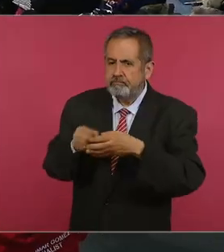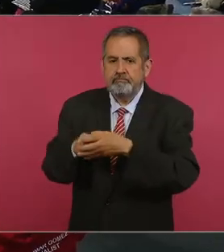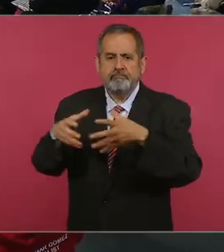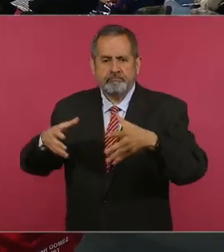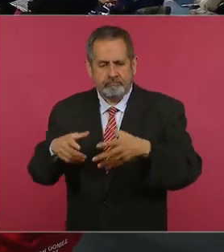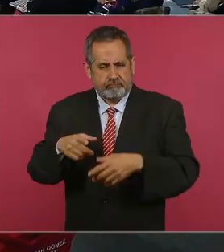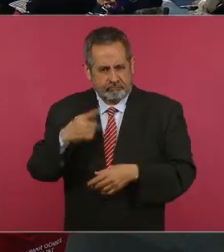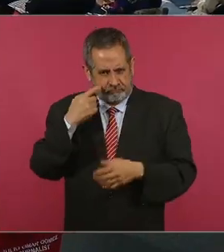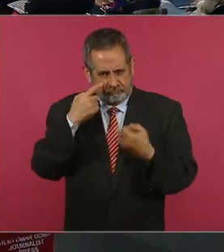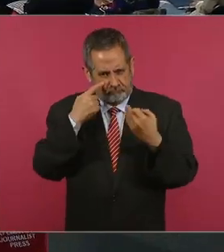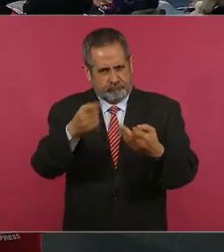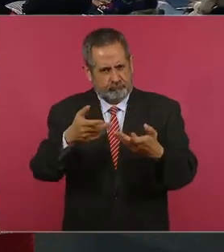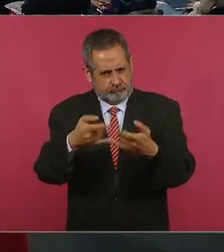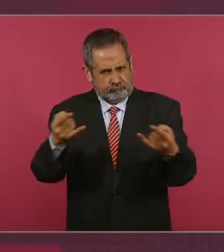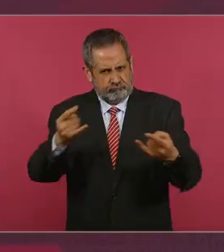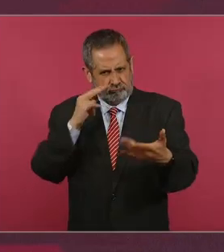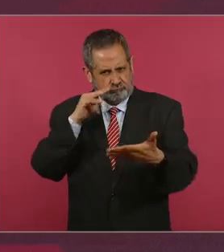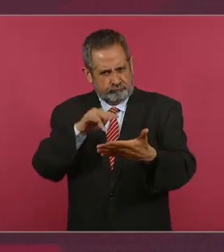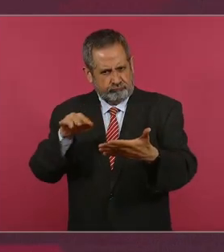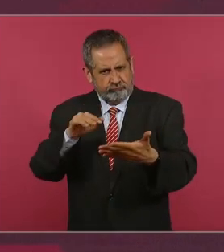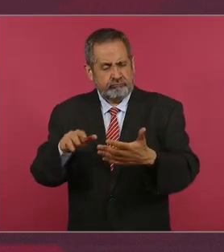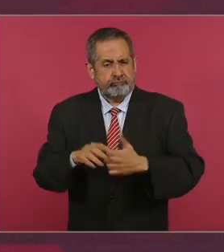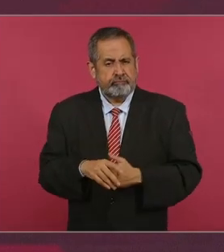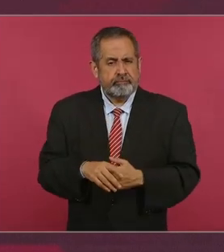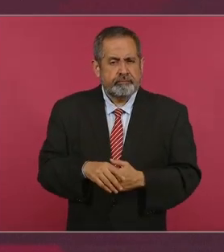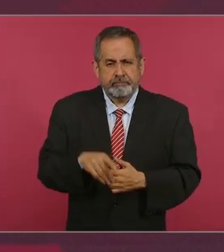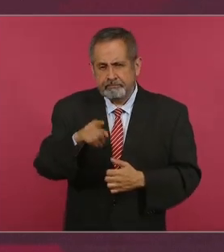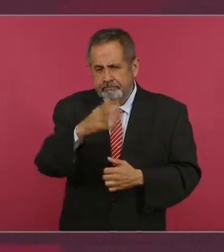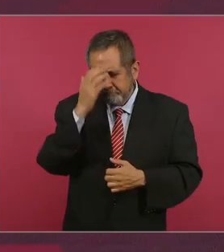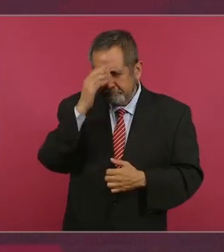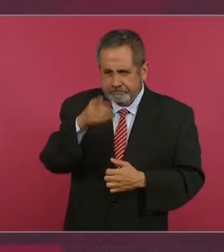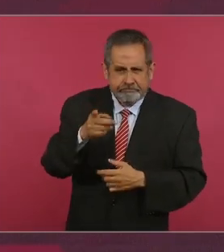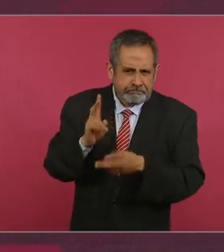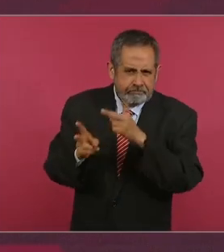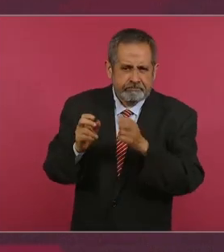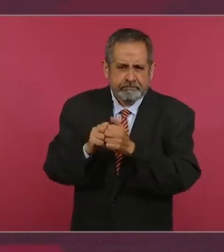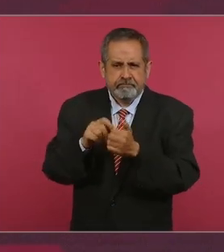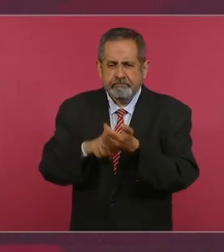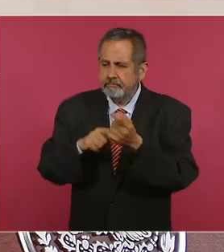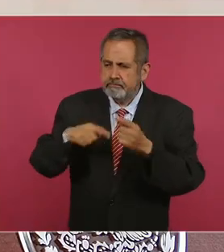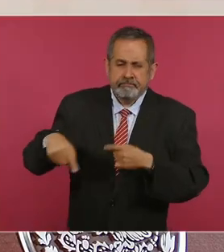Vean ustedes, acérquense, platiquen